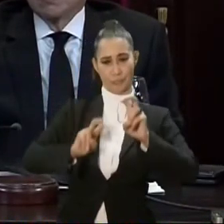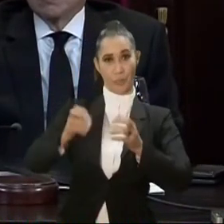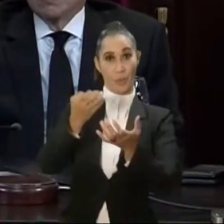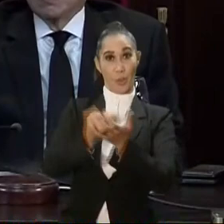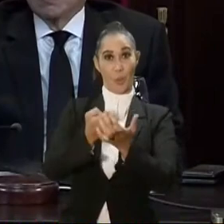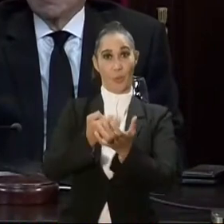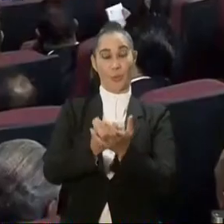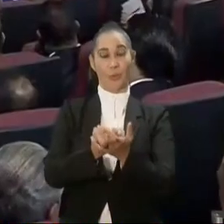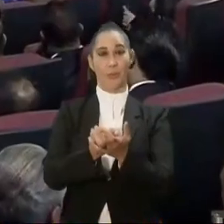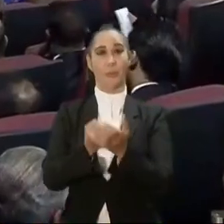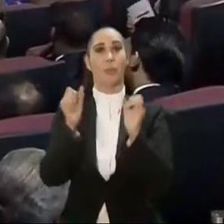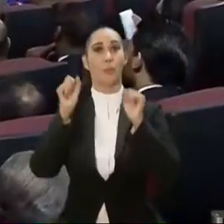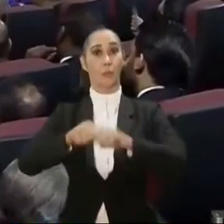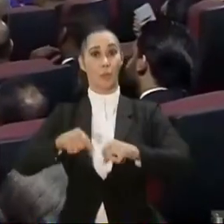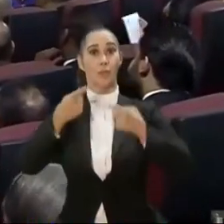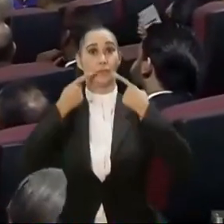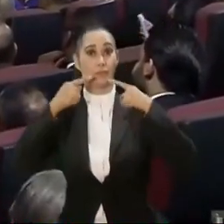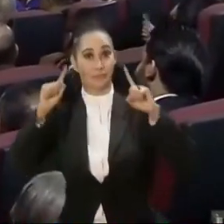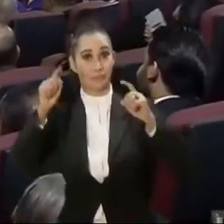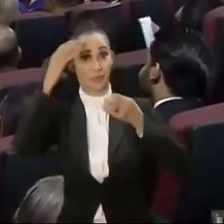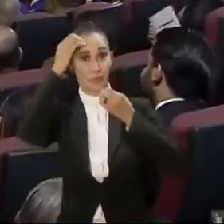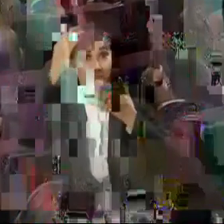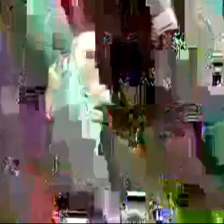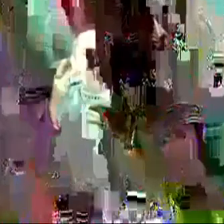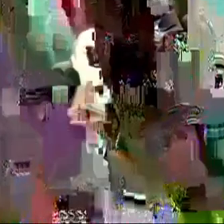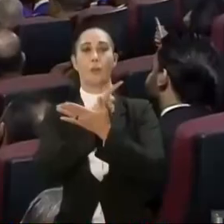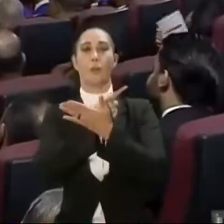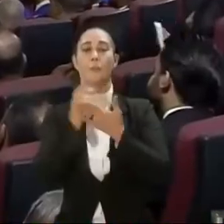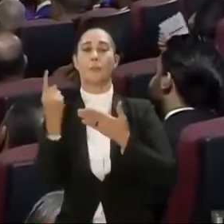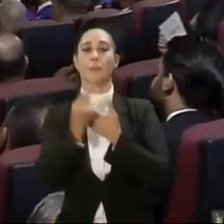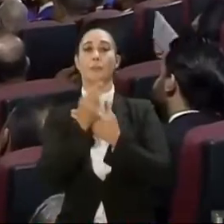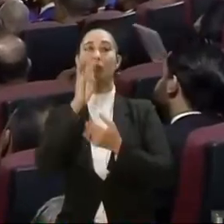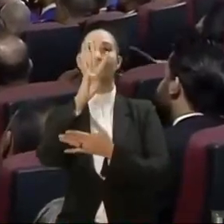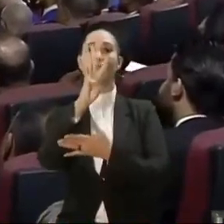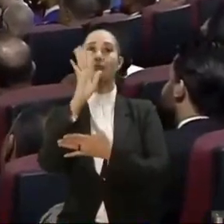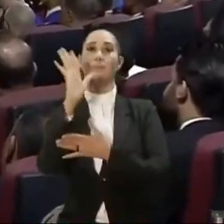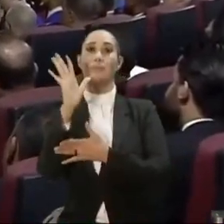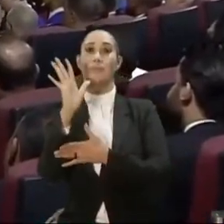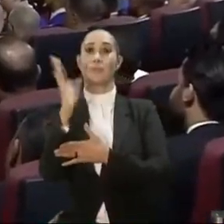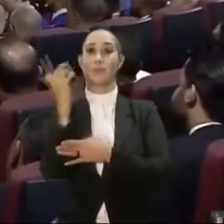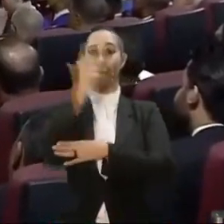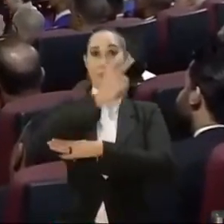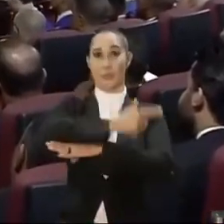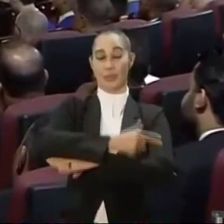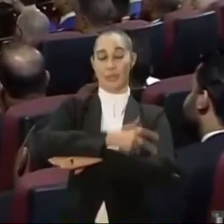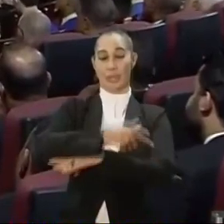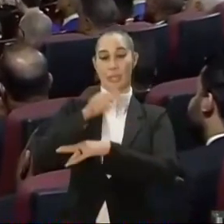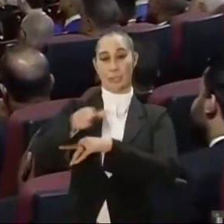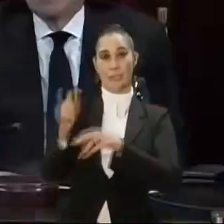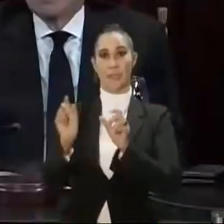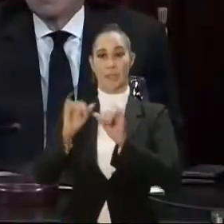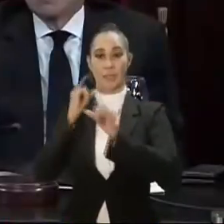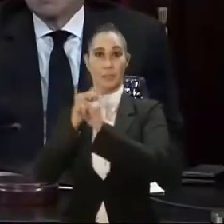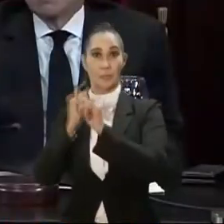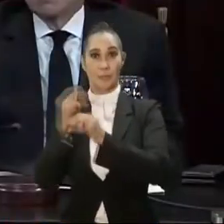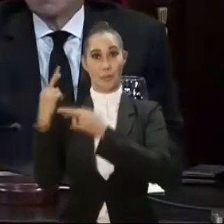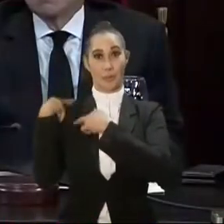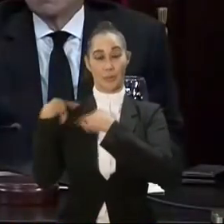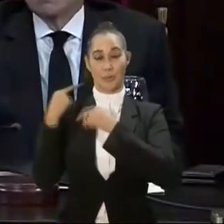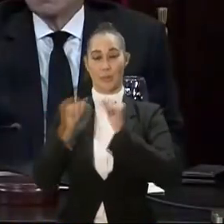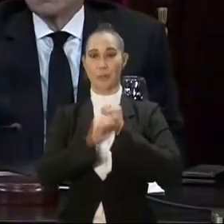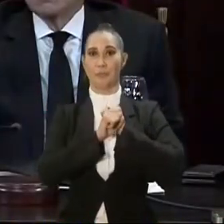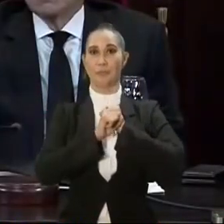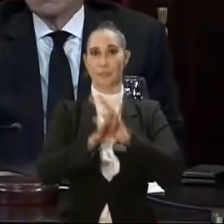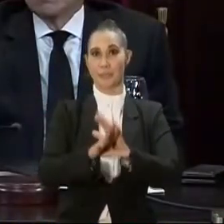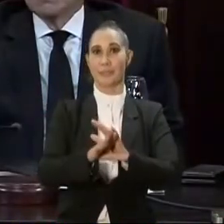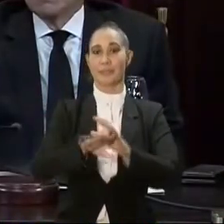económica y puedo anunciar que los próximos 45 días la dirección general de Alianza público privada va a